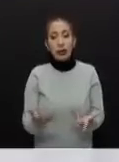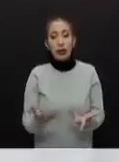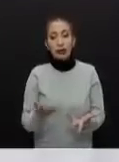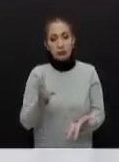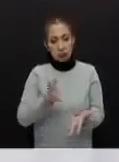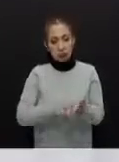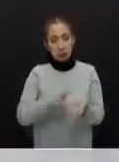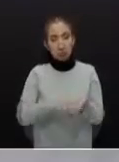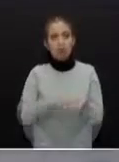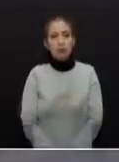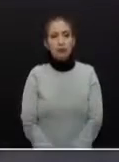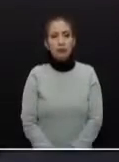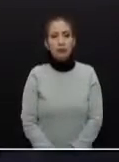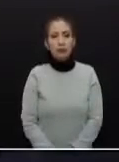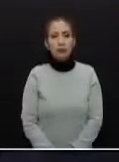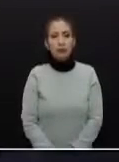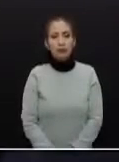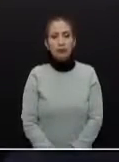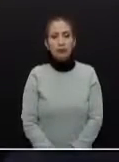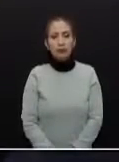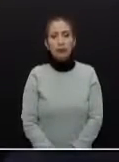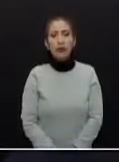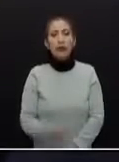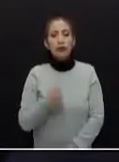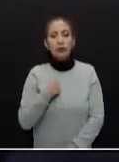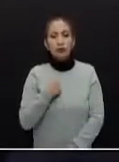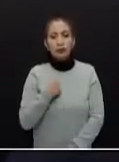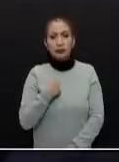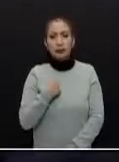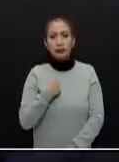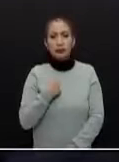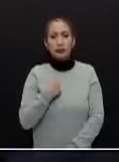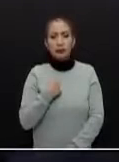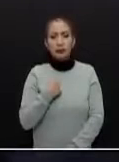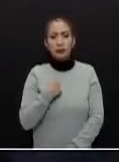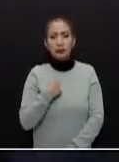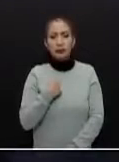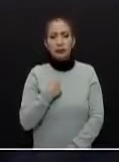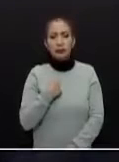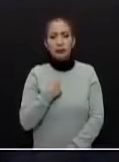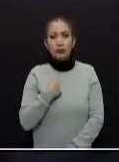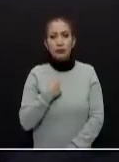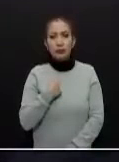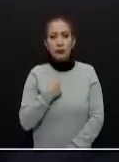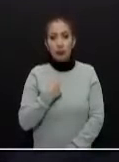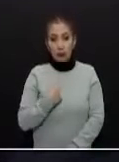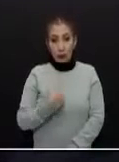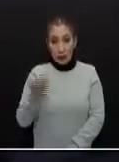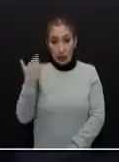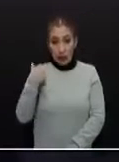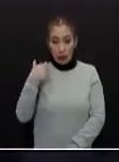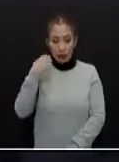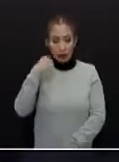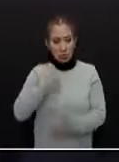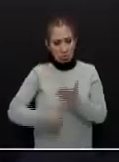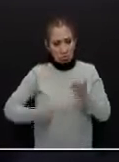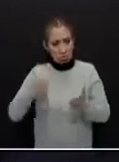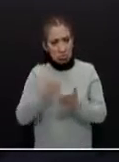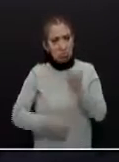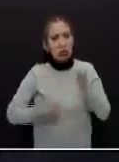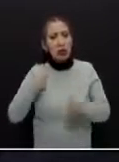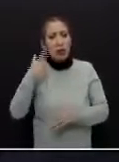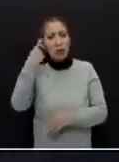derechos humanos. Vengo de la lucha por la justicia,